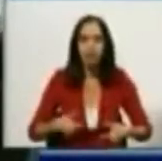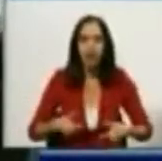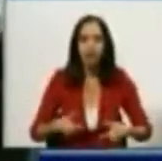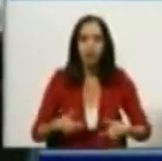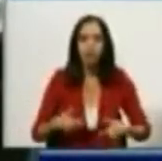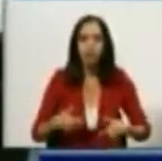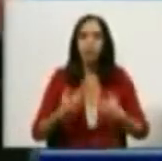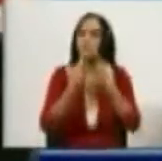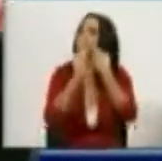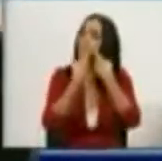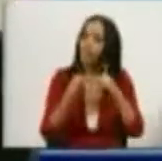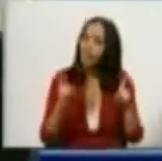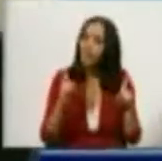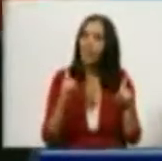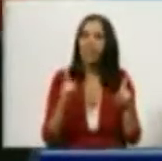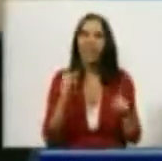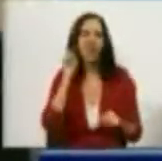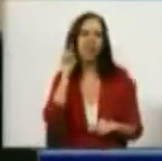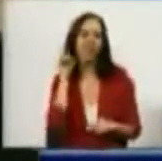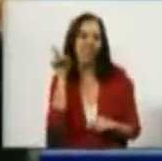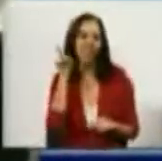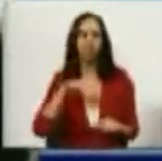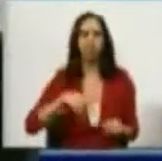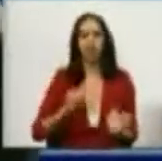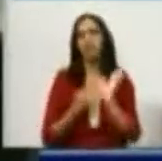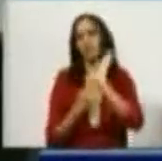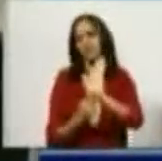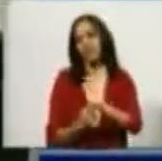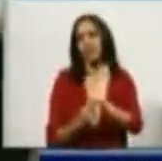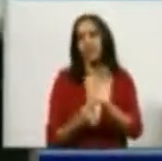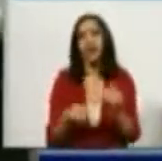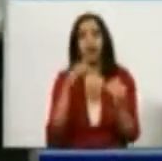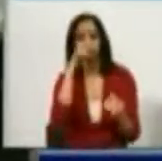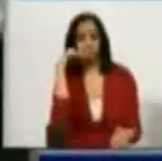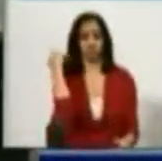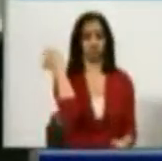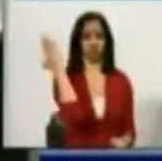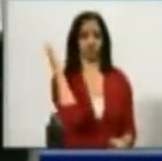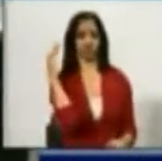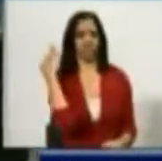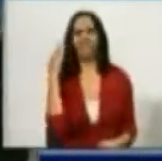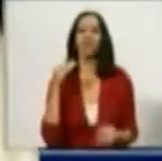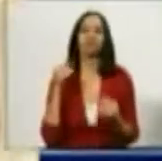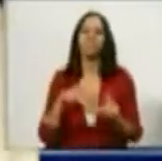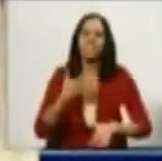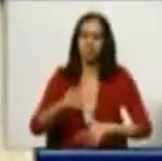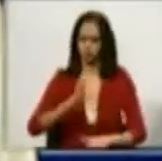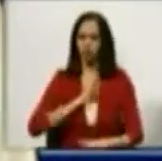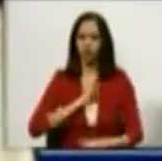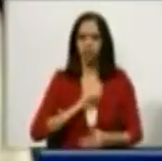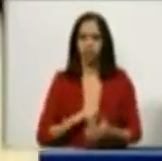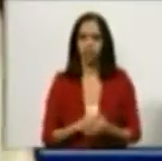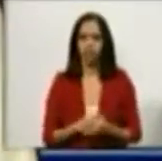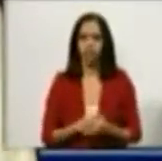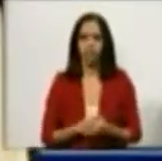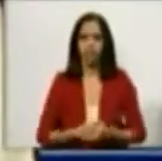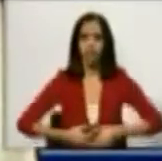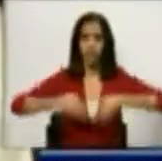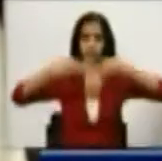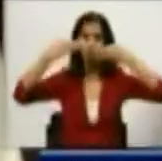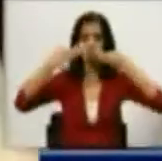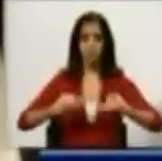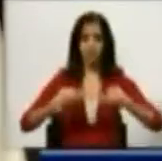distinto a lo que ellos puedan representar a la supremacía que ellos sienten que son firmeza